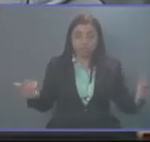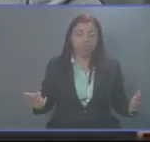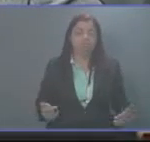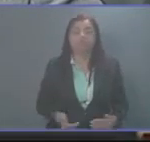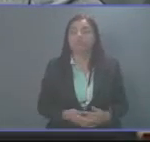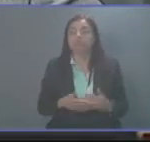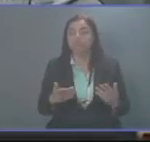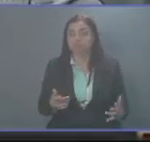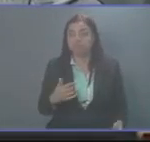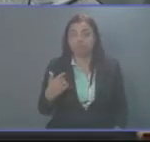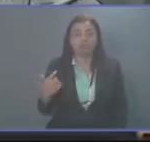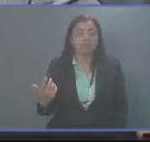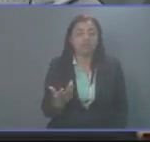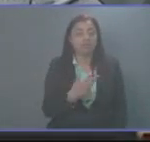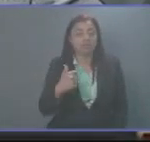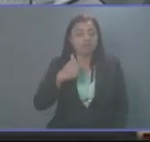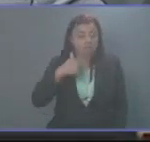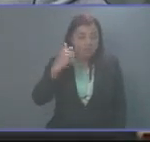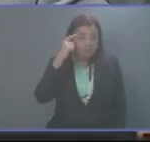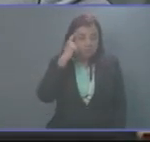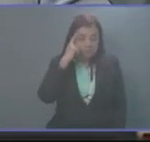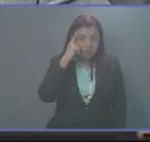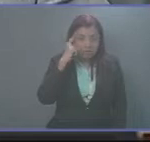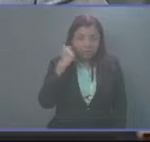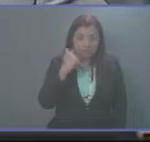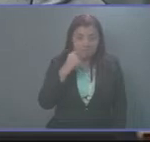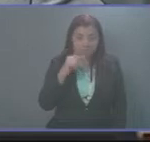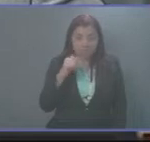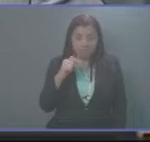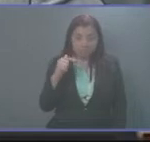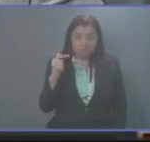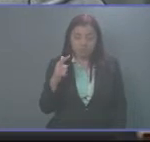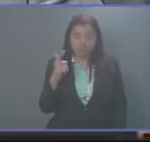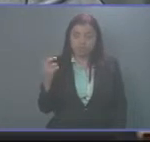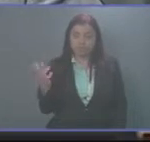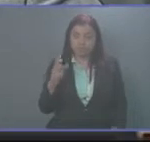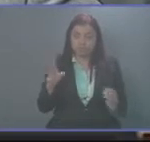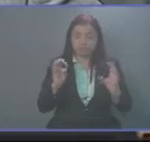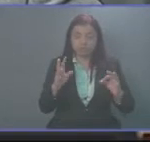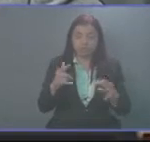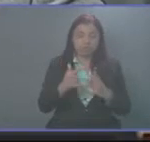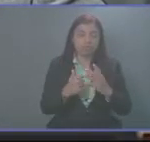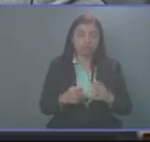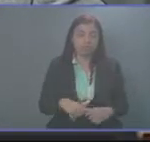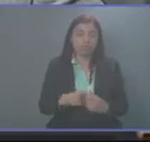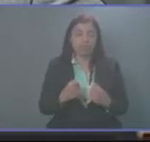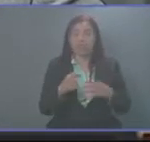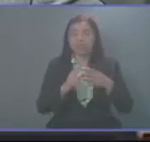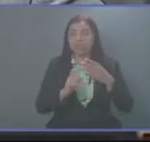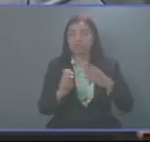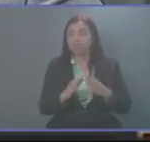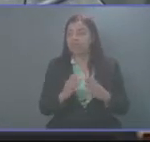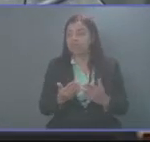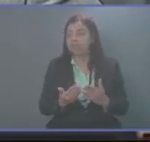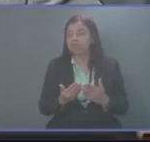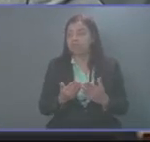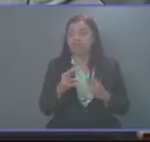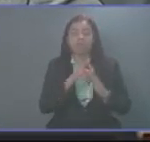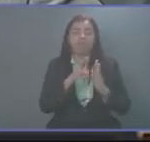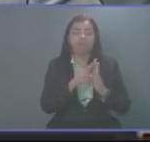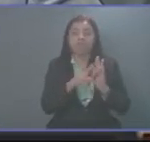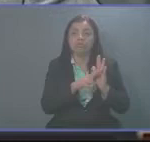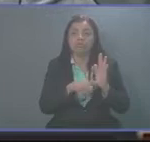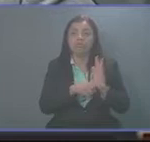Nos parece también que se está cometiendo alguna ilegalidad con la Constitución y con el